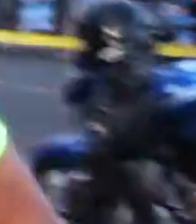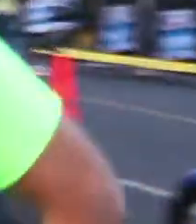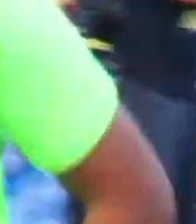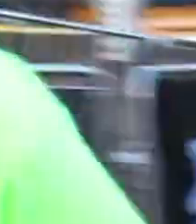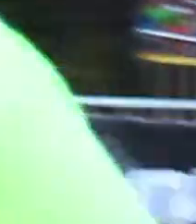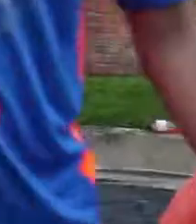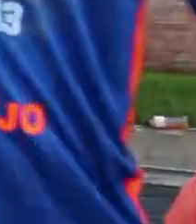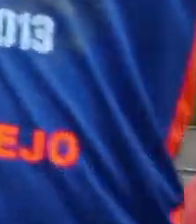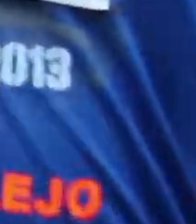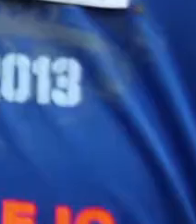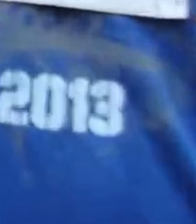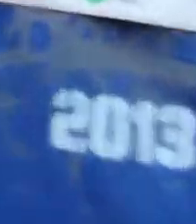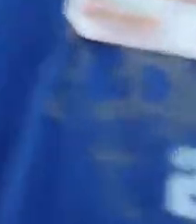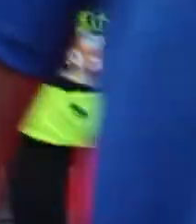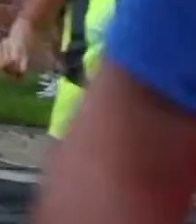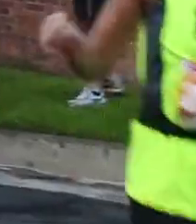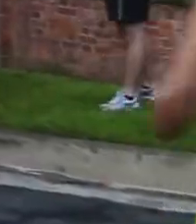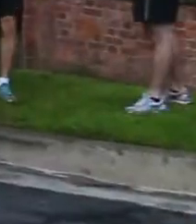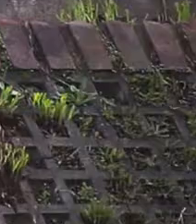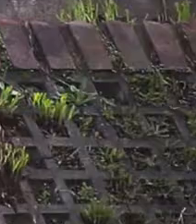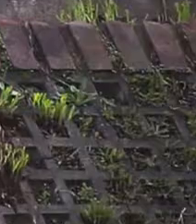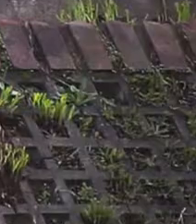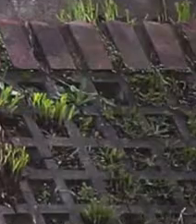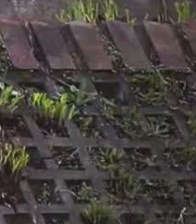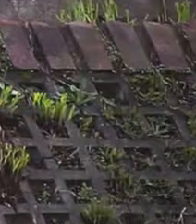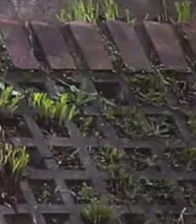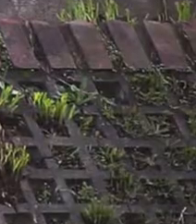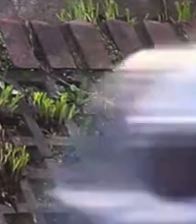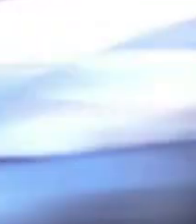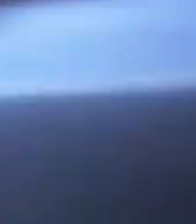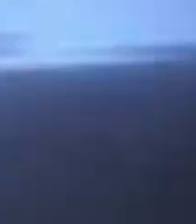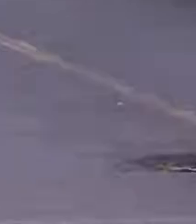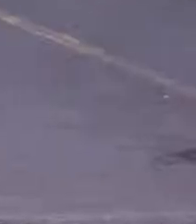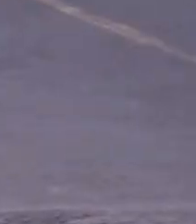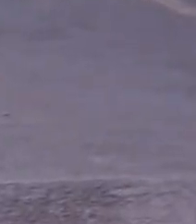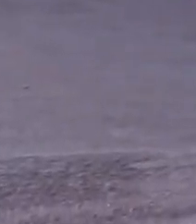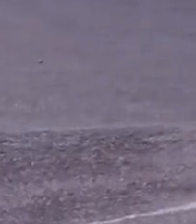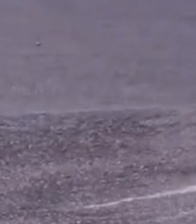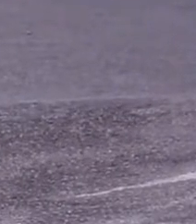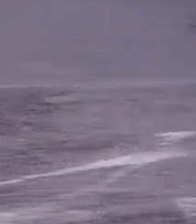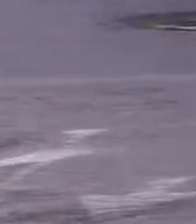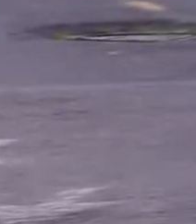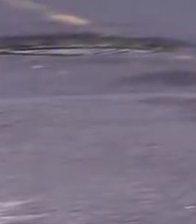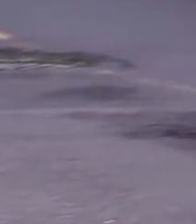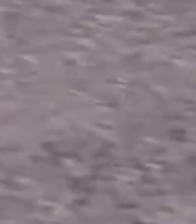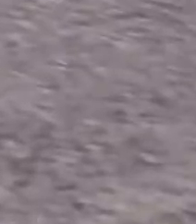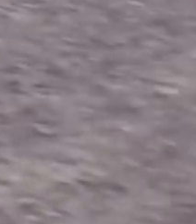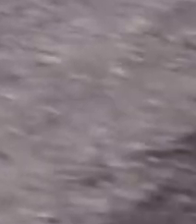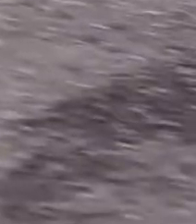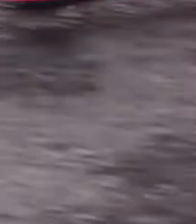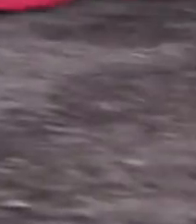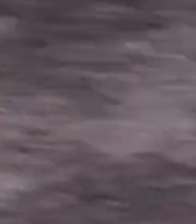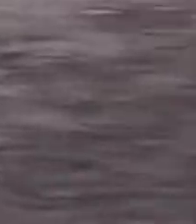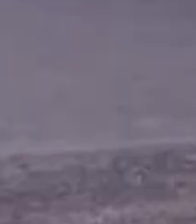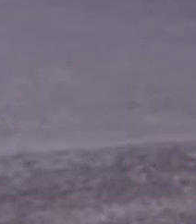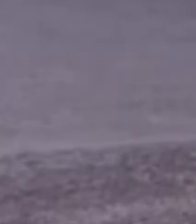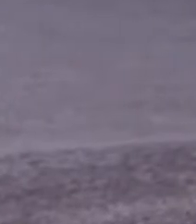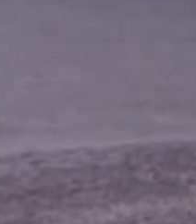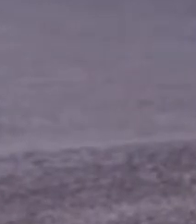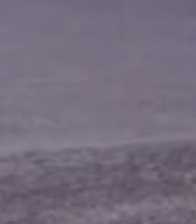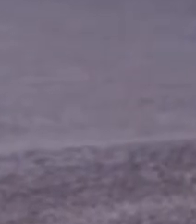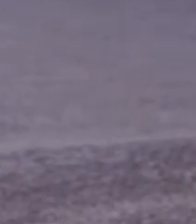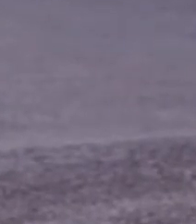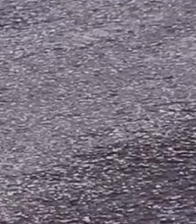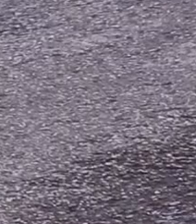lo que usualmente corremos. Tratando de evitar una lesión, respecto a lo que dicen los entrenadores, ellos son los que saben de